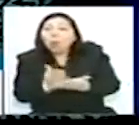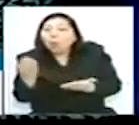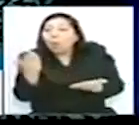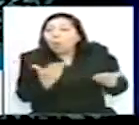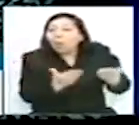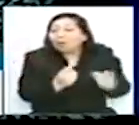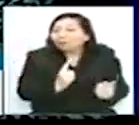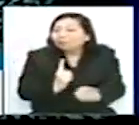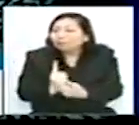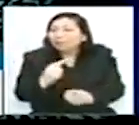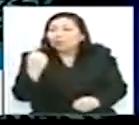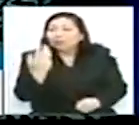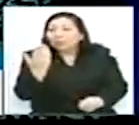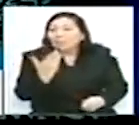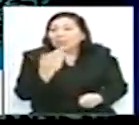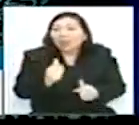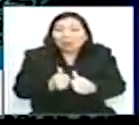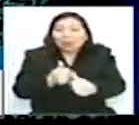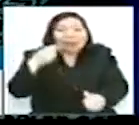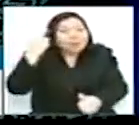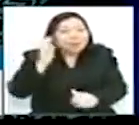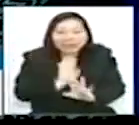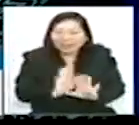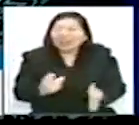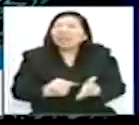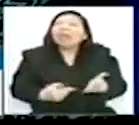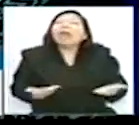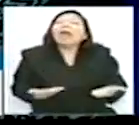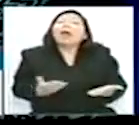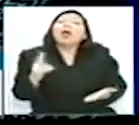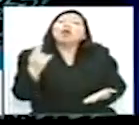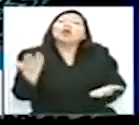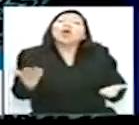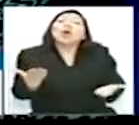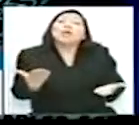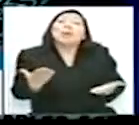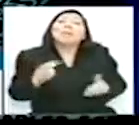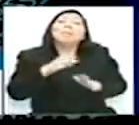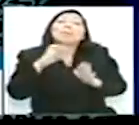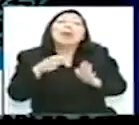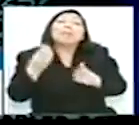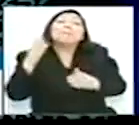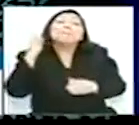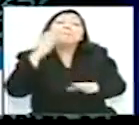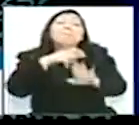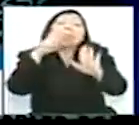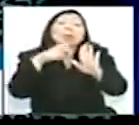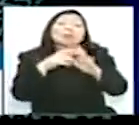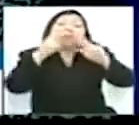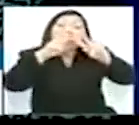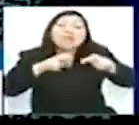llegar direccionada solamente para perseguir políticos. ¿Qué hay de la gran corrupción en los megaproyectos? ¿Qué hay de una